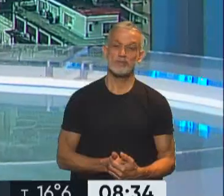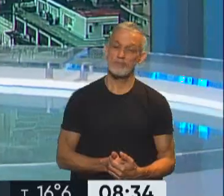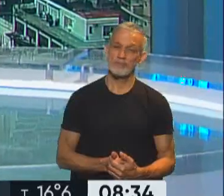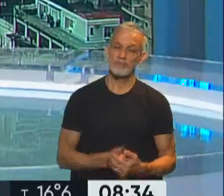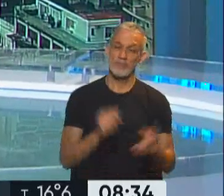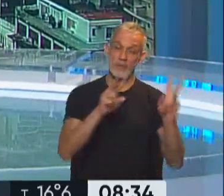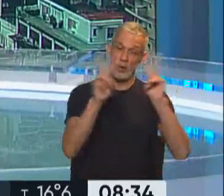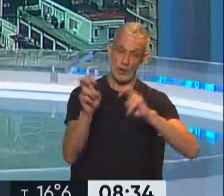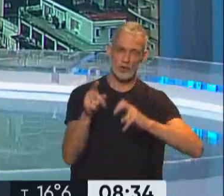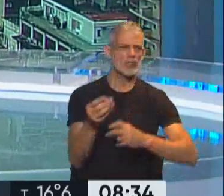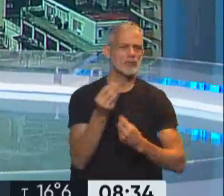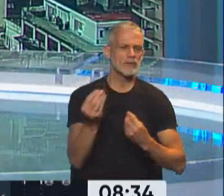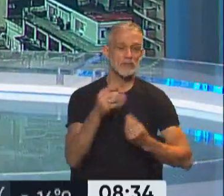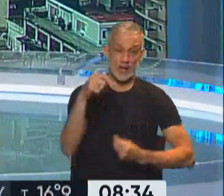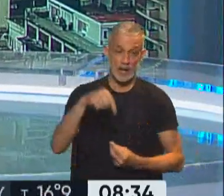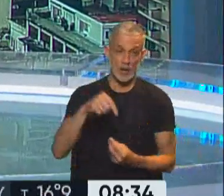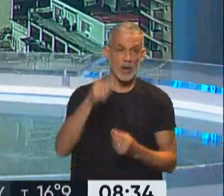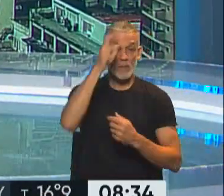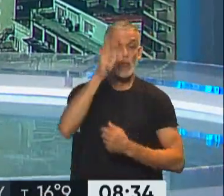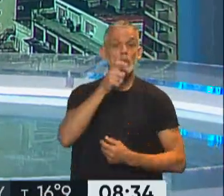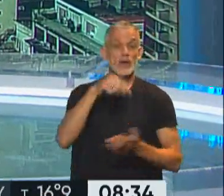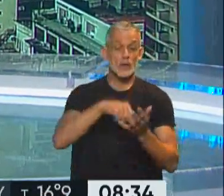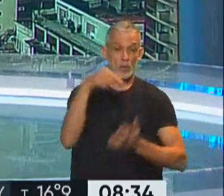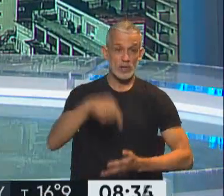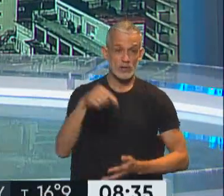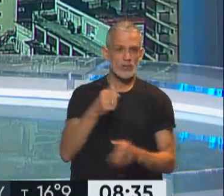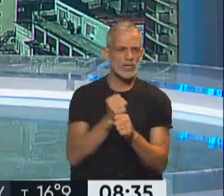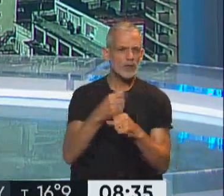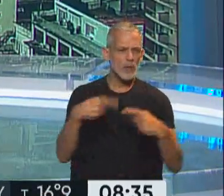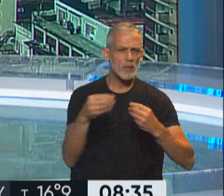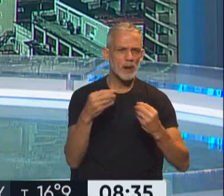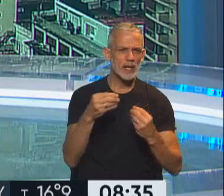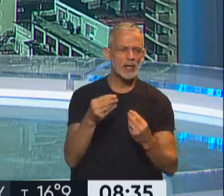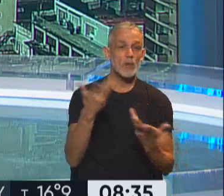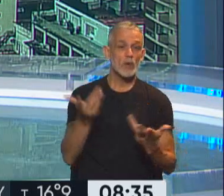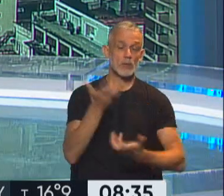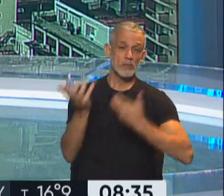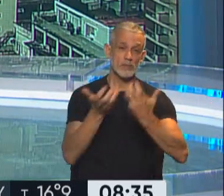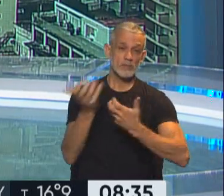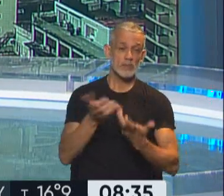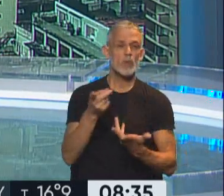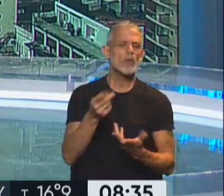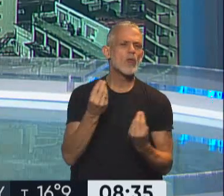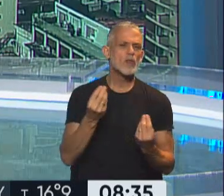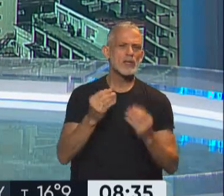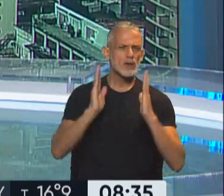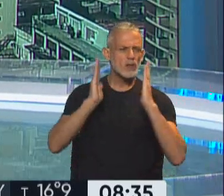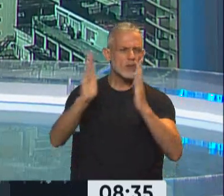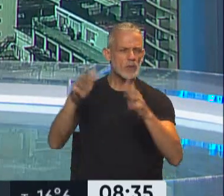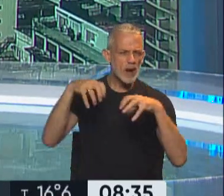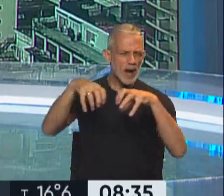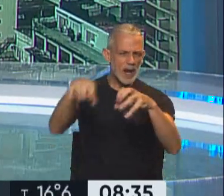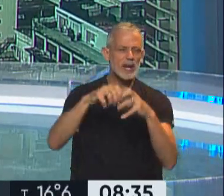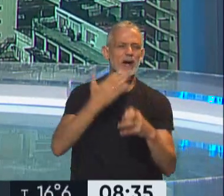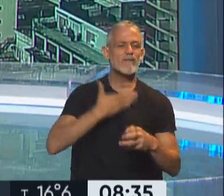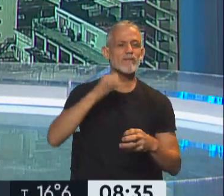campos de tema porque en este momento bomberos de la ciudad de buenos aires- están trabajando para controlar las llamas desatadas en una galería del barrio porteño de